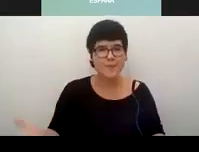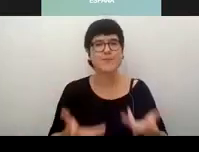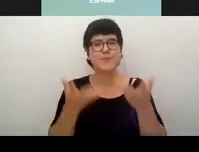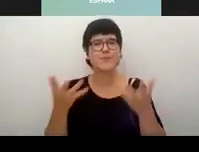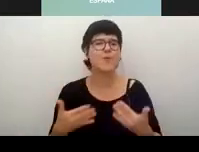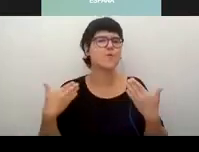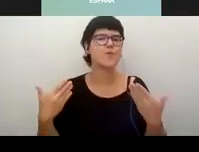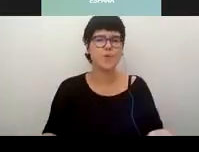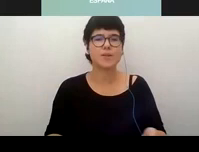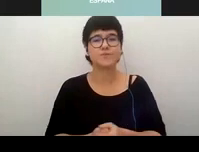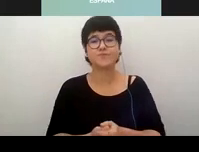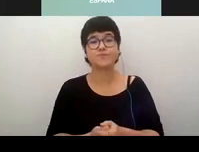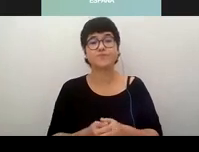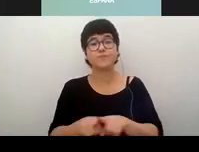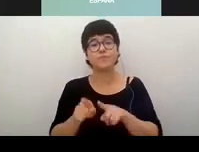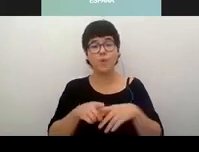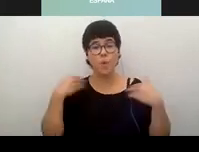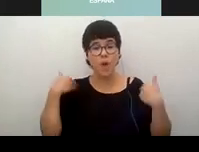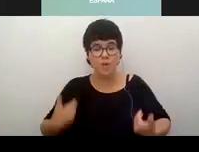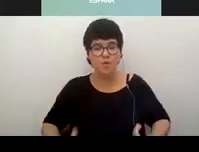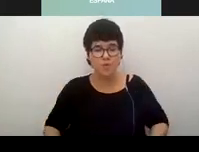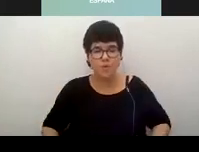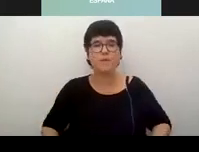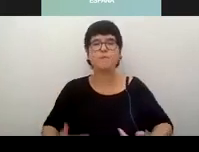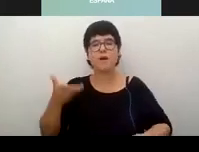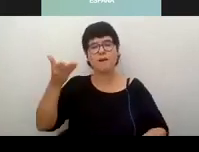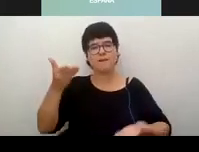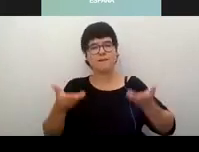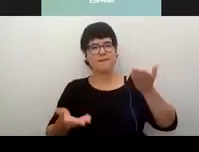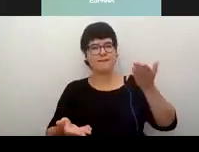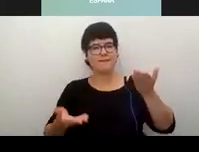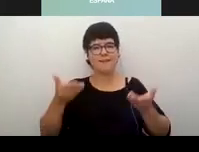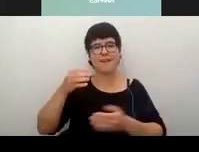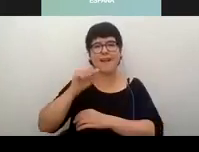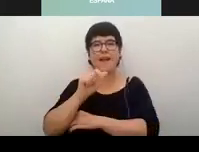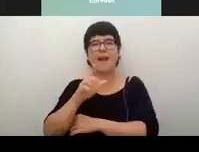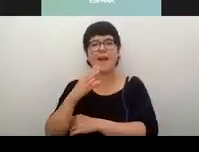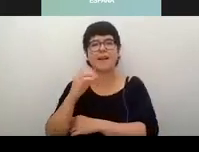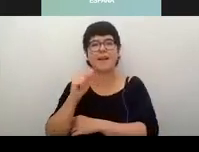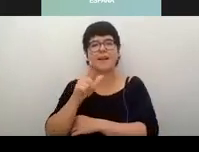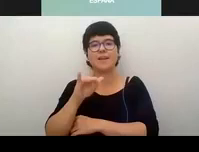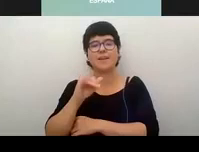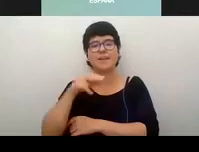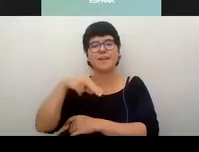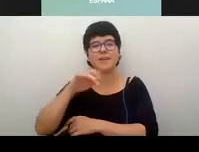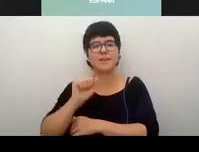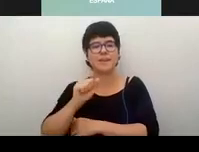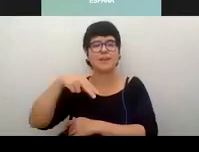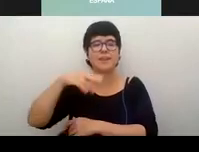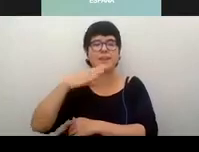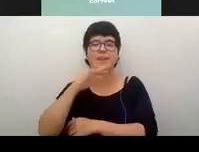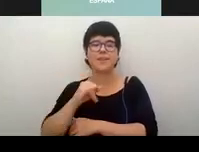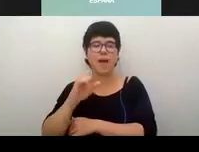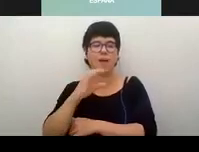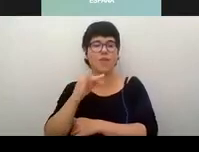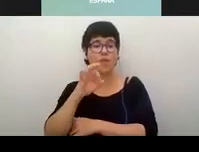cierta alcalinización del medio para evitar la acidificación que tan nociva y que tan relacionada